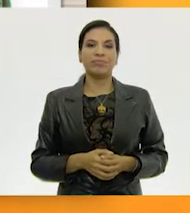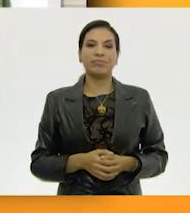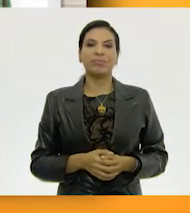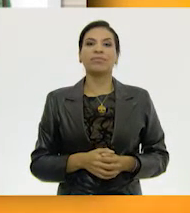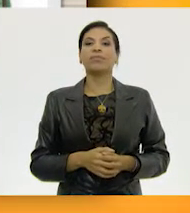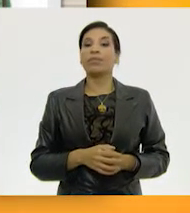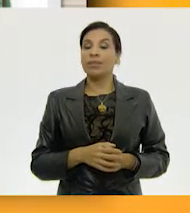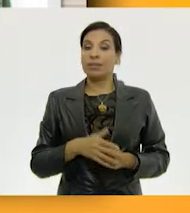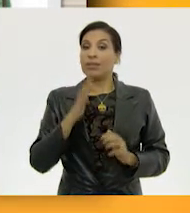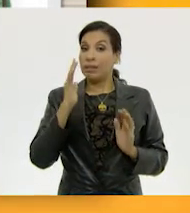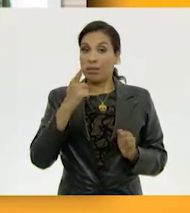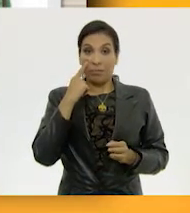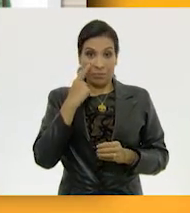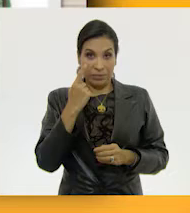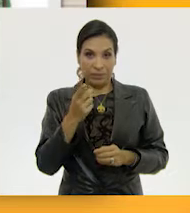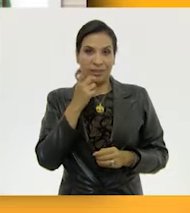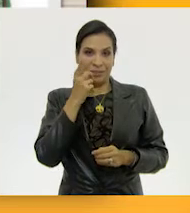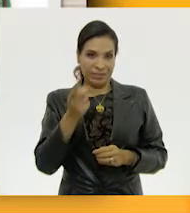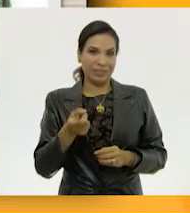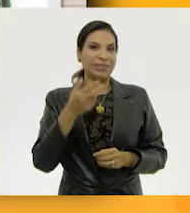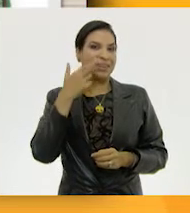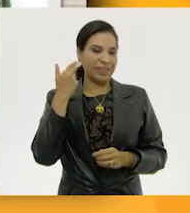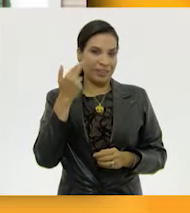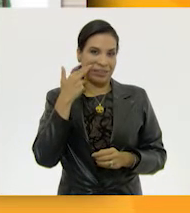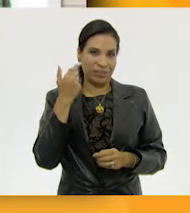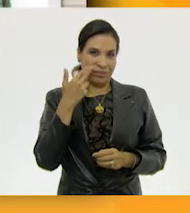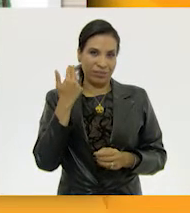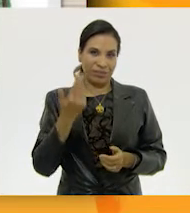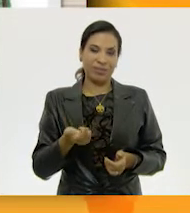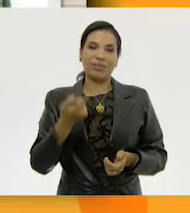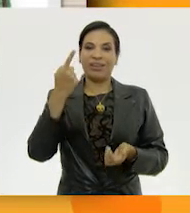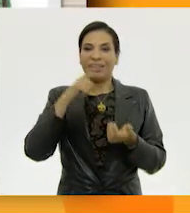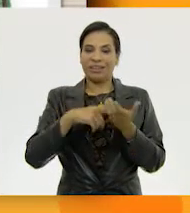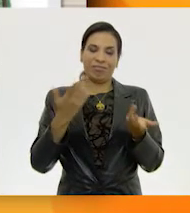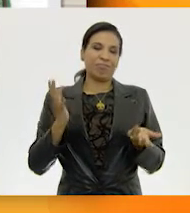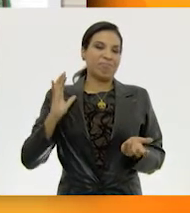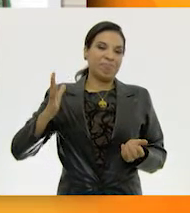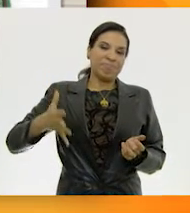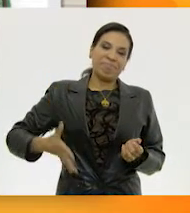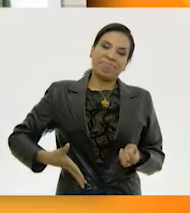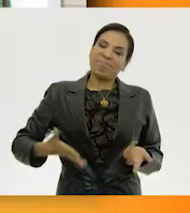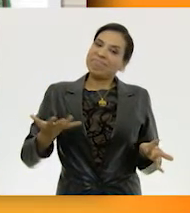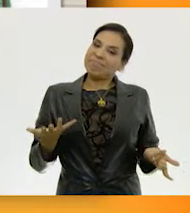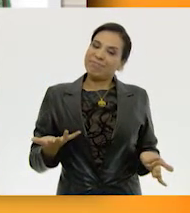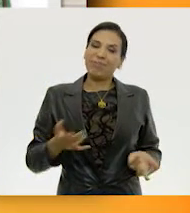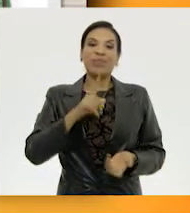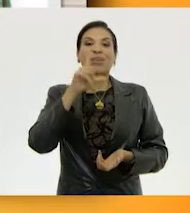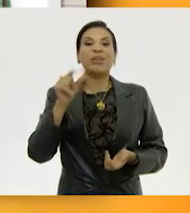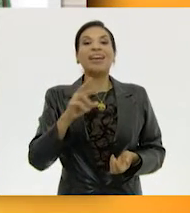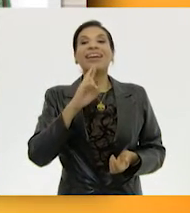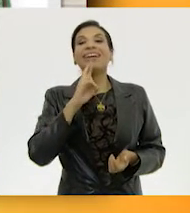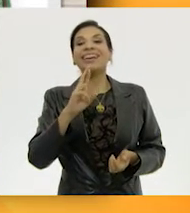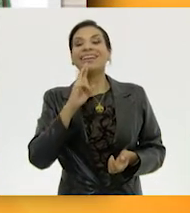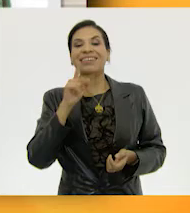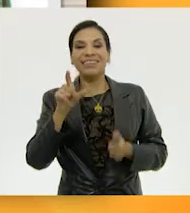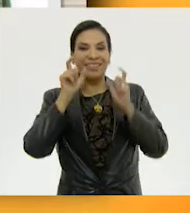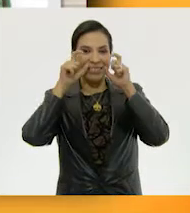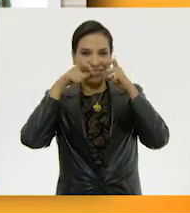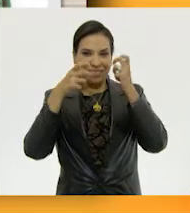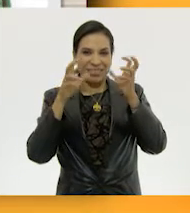¡Ya lo ve!, dijo el ratón con un ademán orgulloso. Y respondió el Grúfalo: